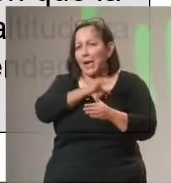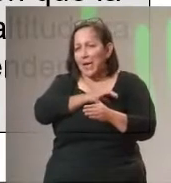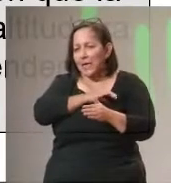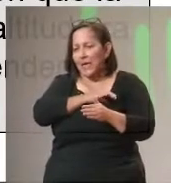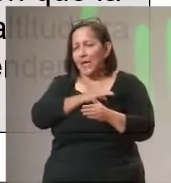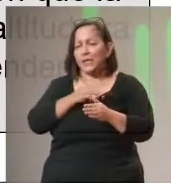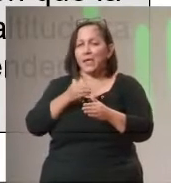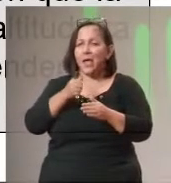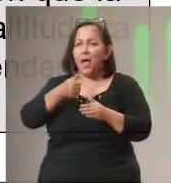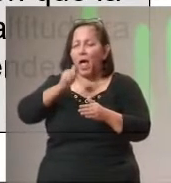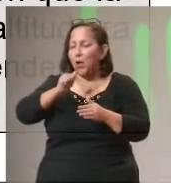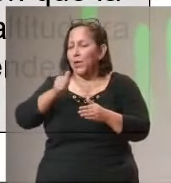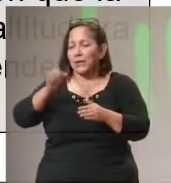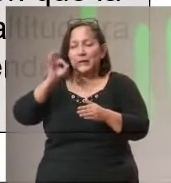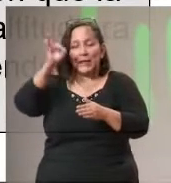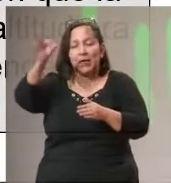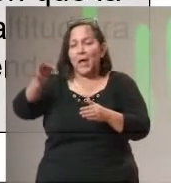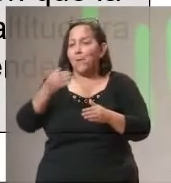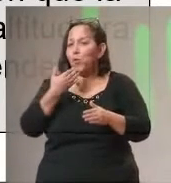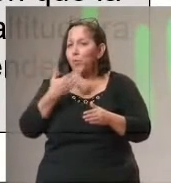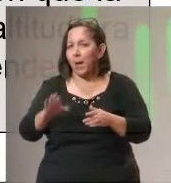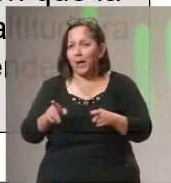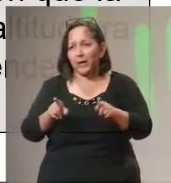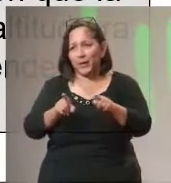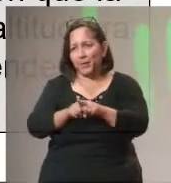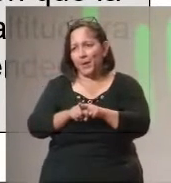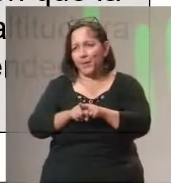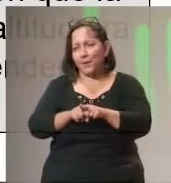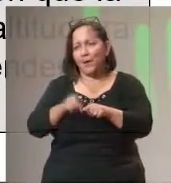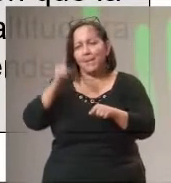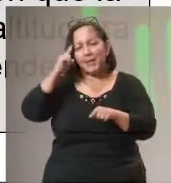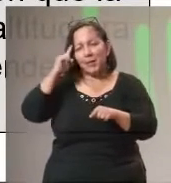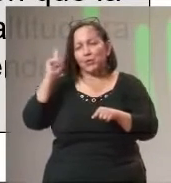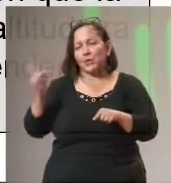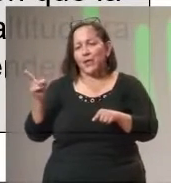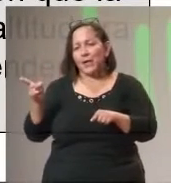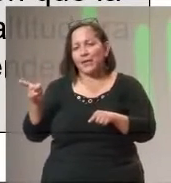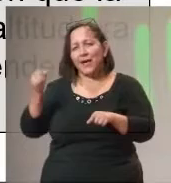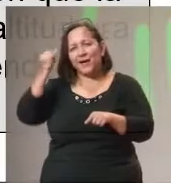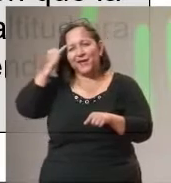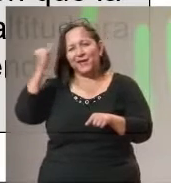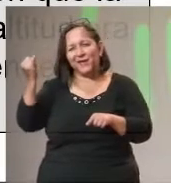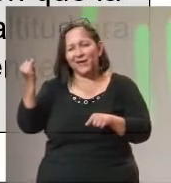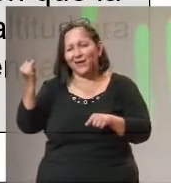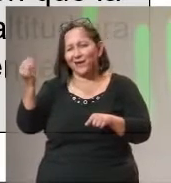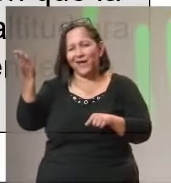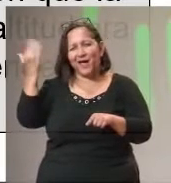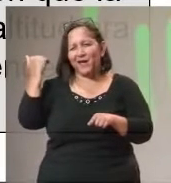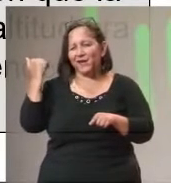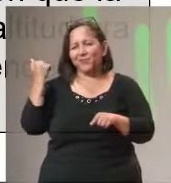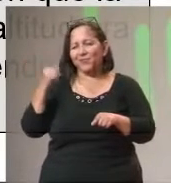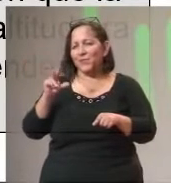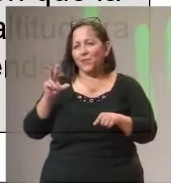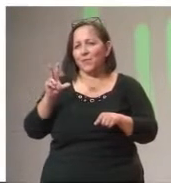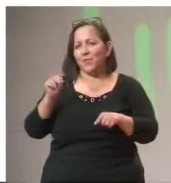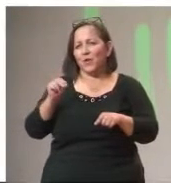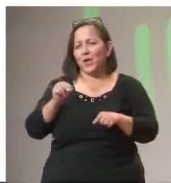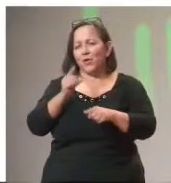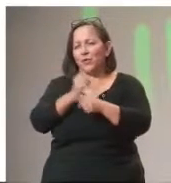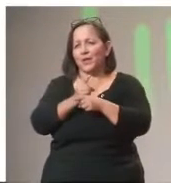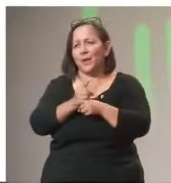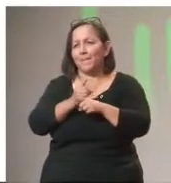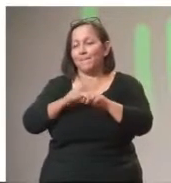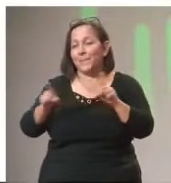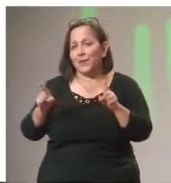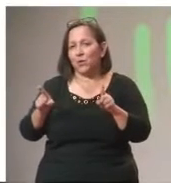muy mala. Entonces yo creo que podemos ir pensando que esa idea era un poco correcta.